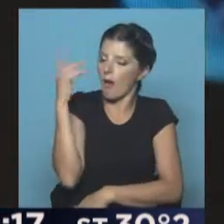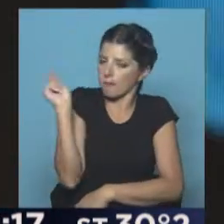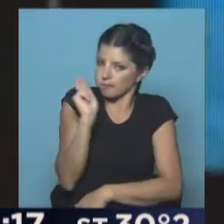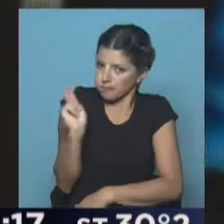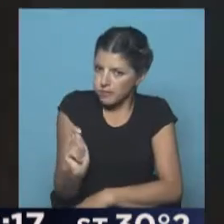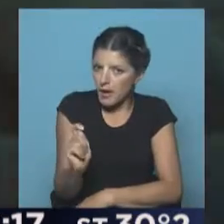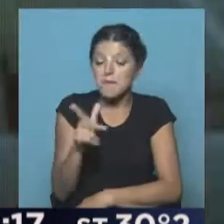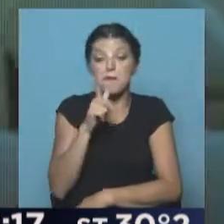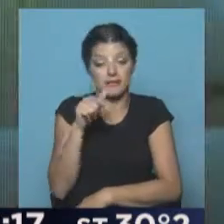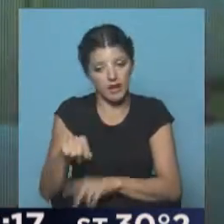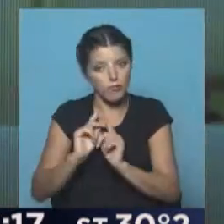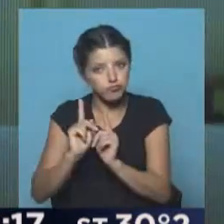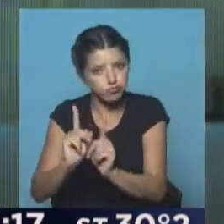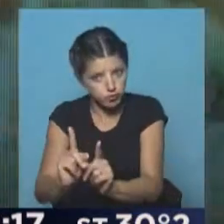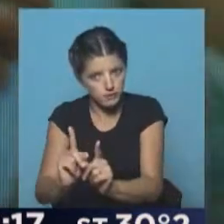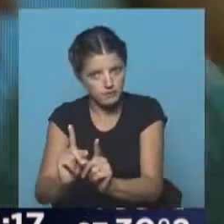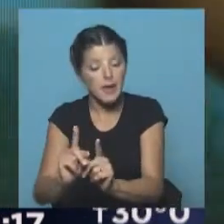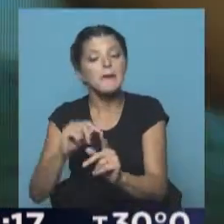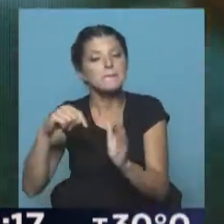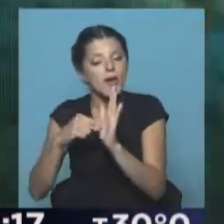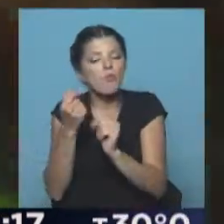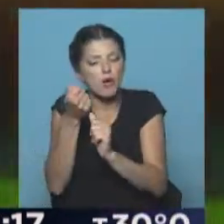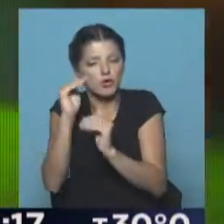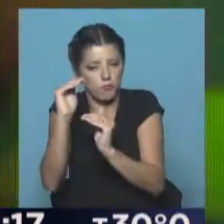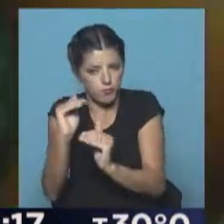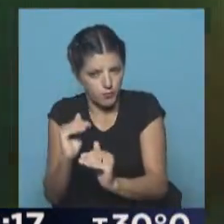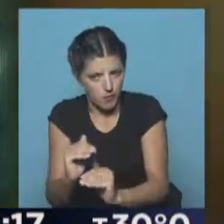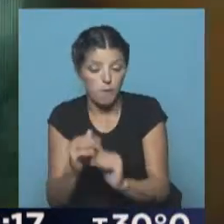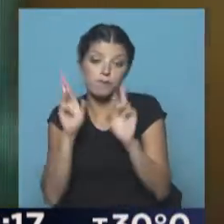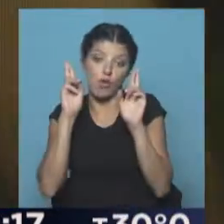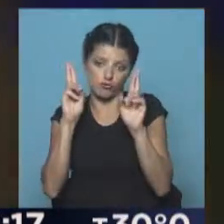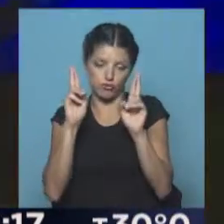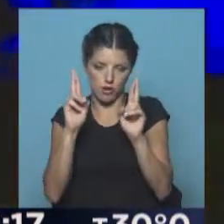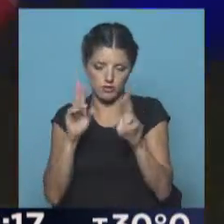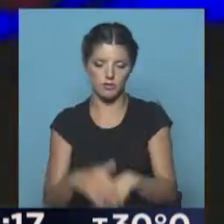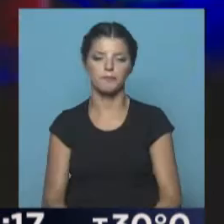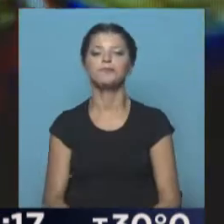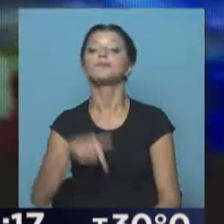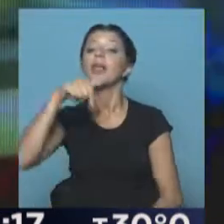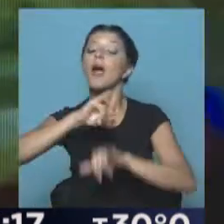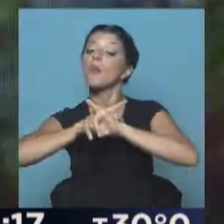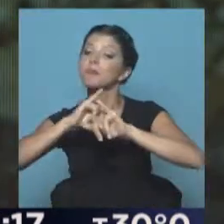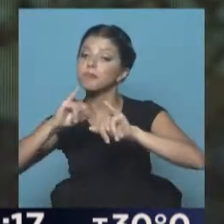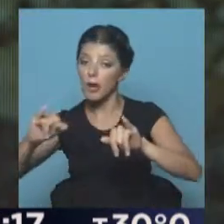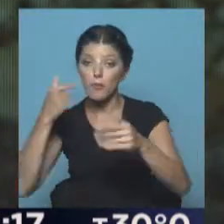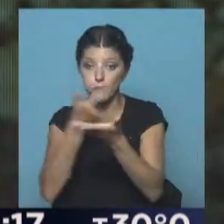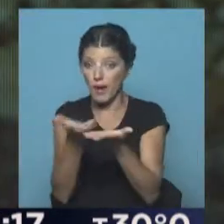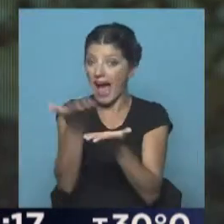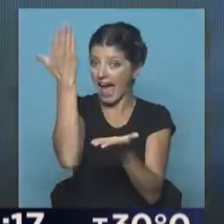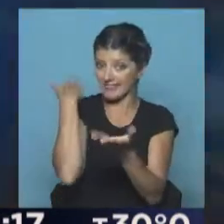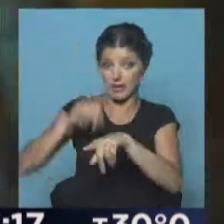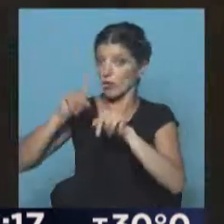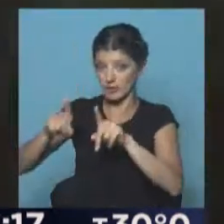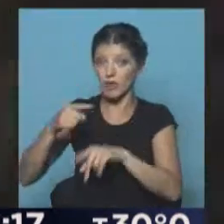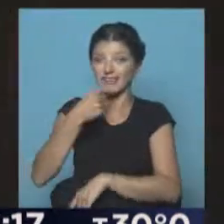que no se fue del todo, si bien se ralentizó un poquito. Afortunadamente, este informe precisamente se hizo en ese momento, en donde todas